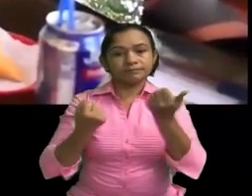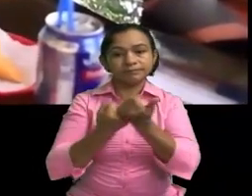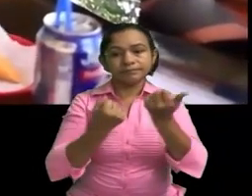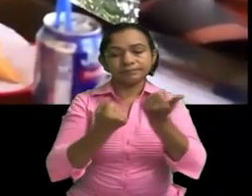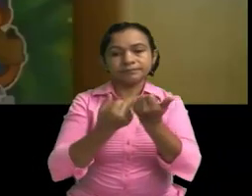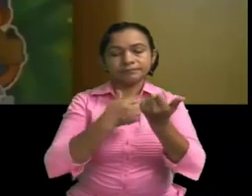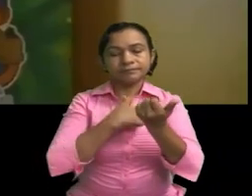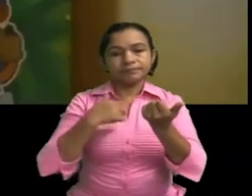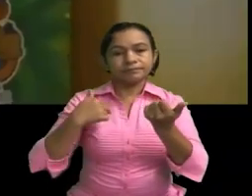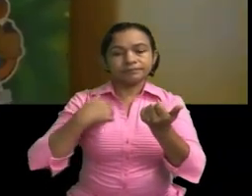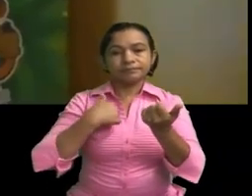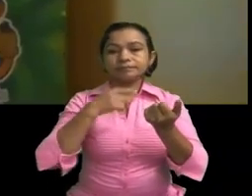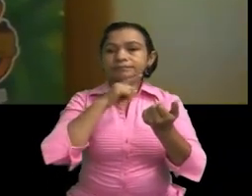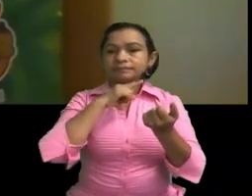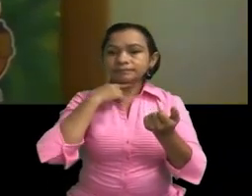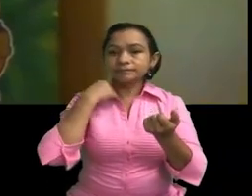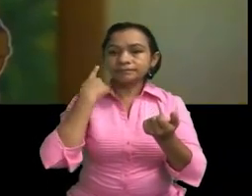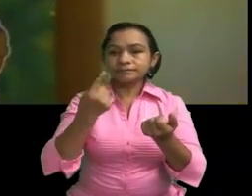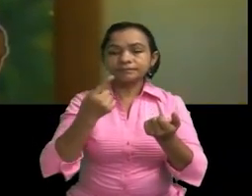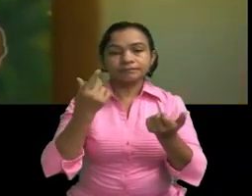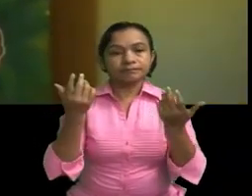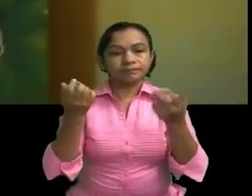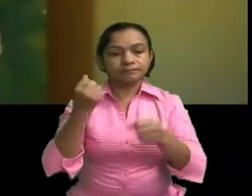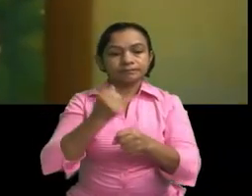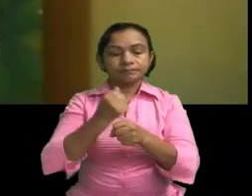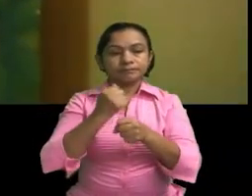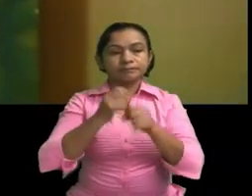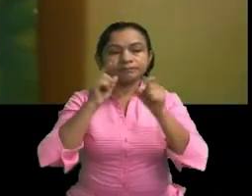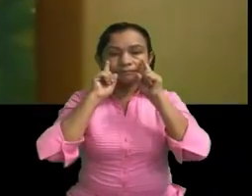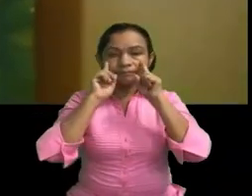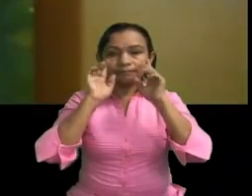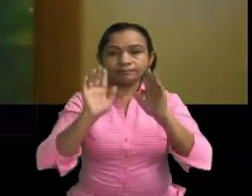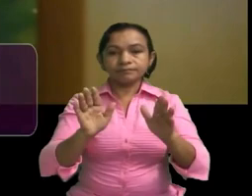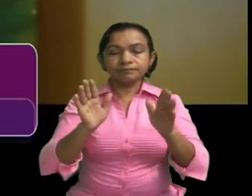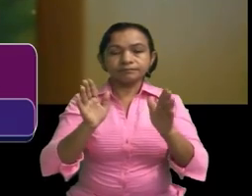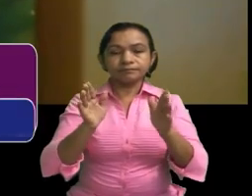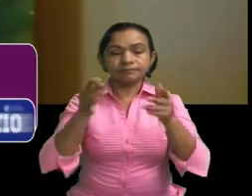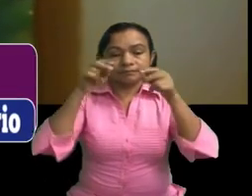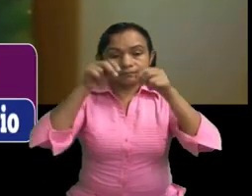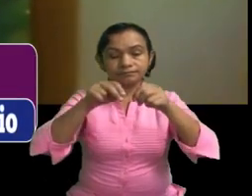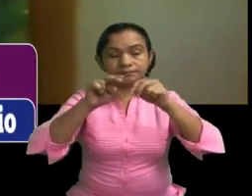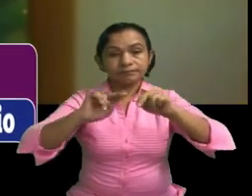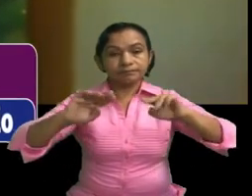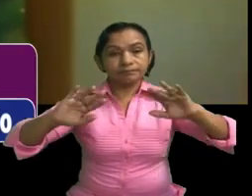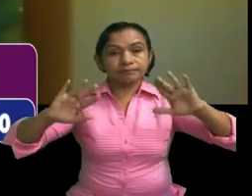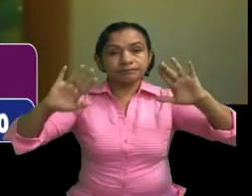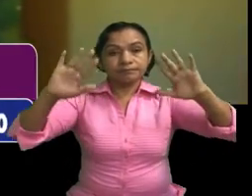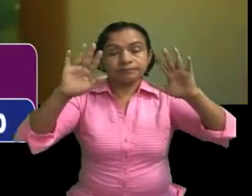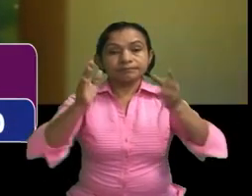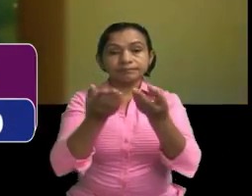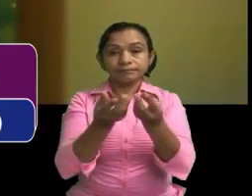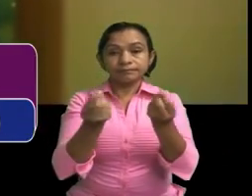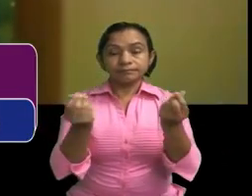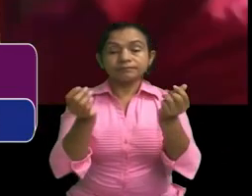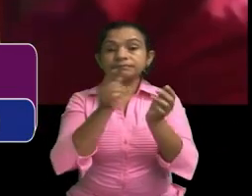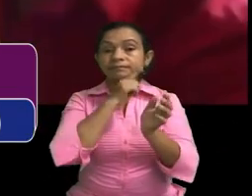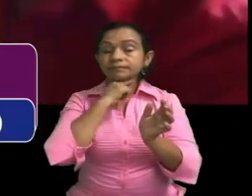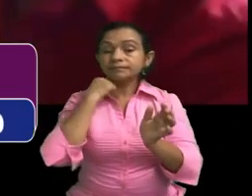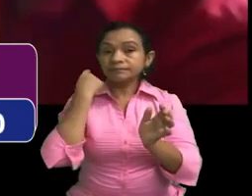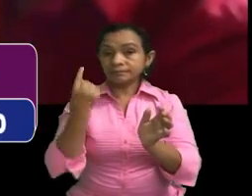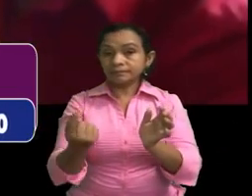y reafirma el hecho de que la conservación de los recursos naturales en el territorio es una